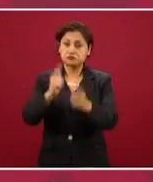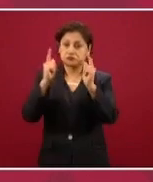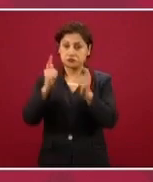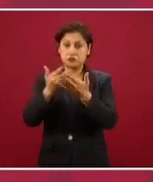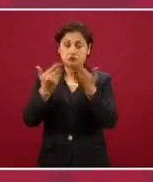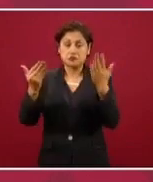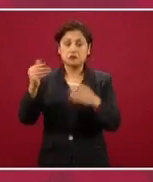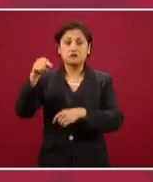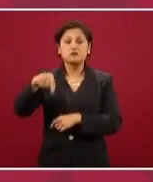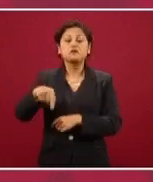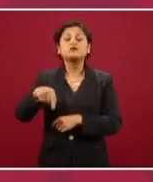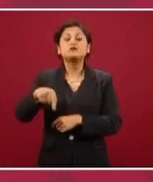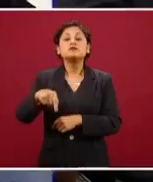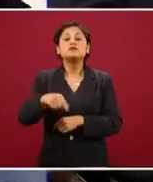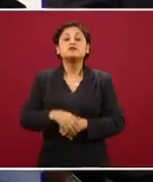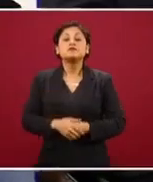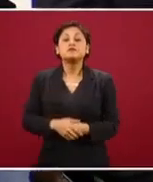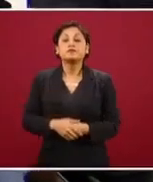extraordinario,